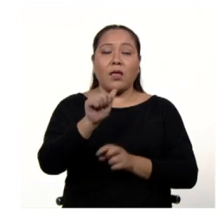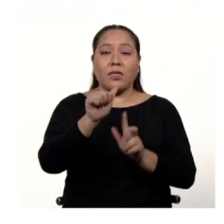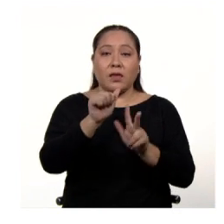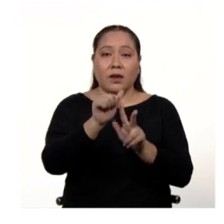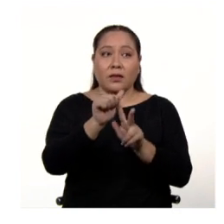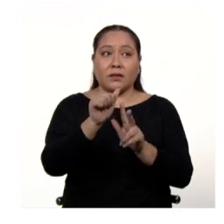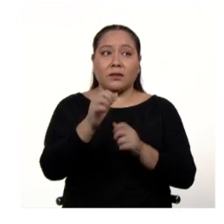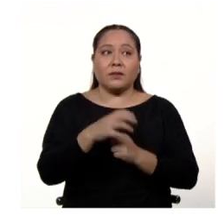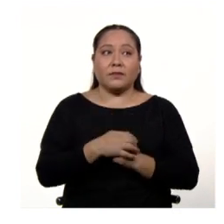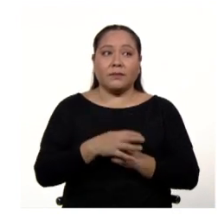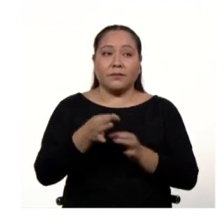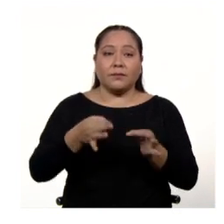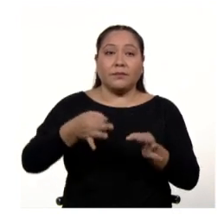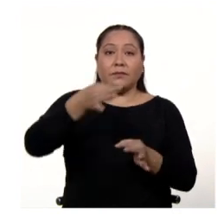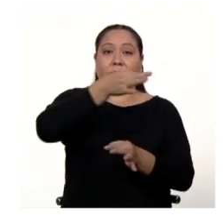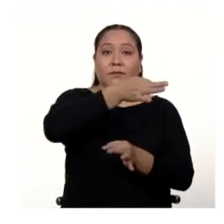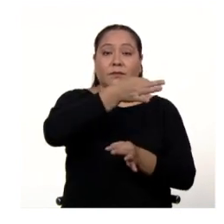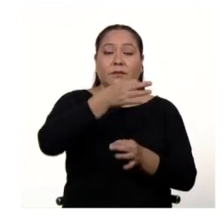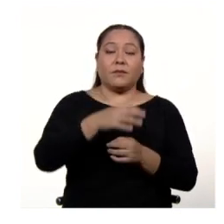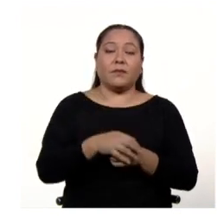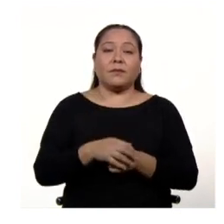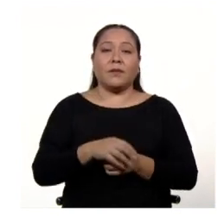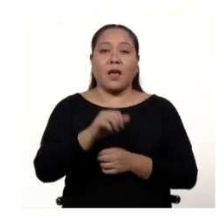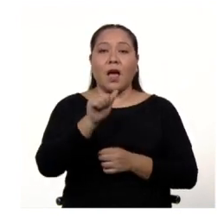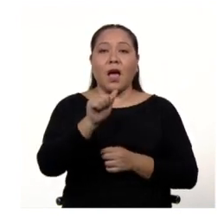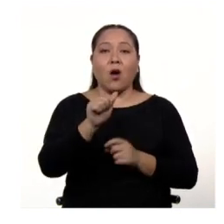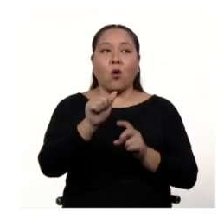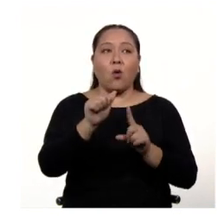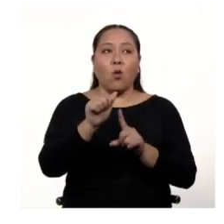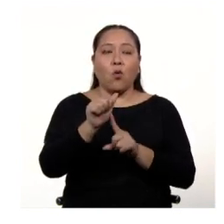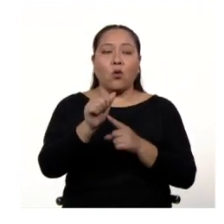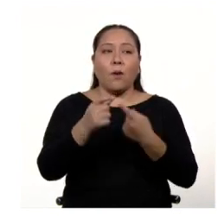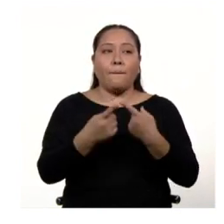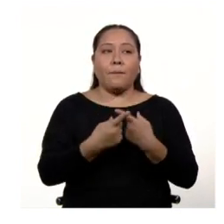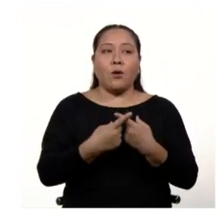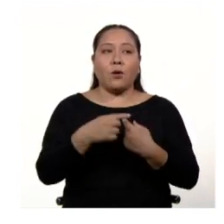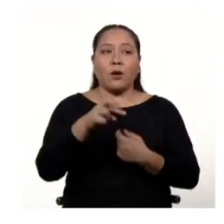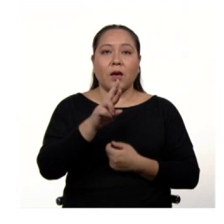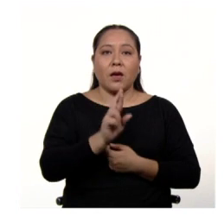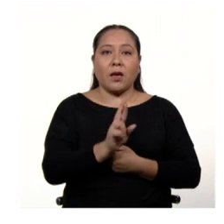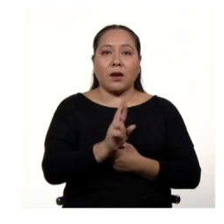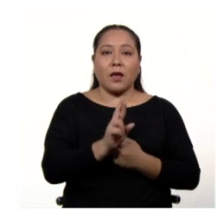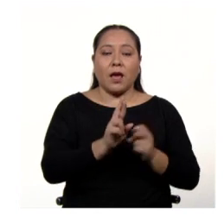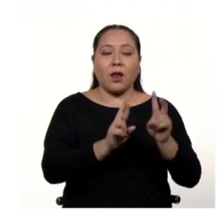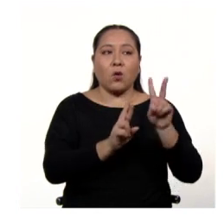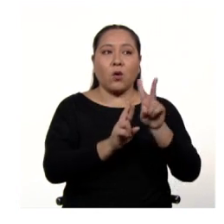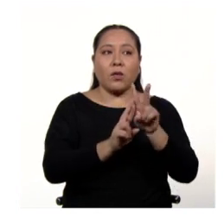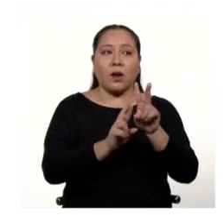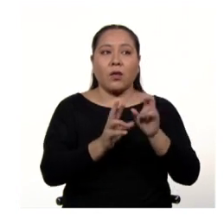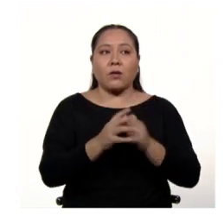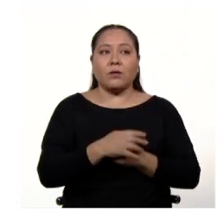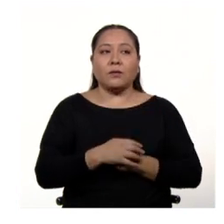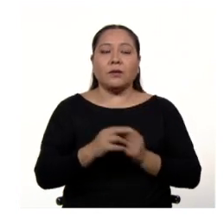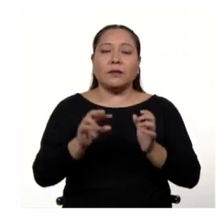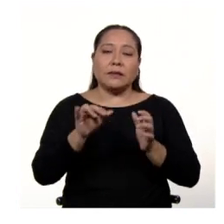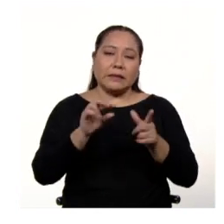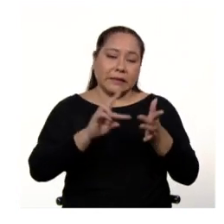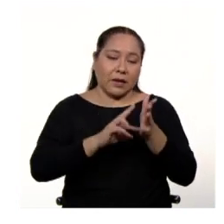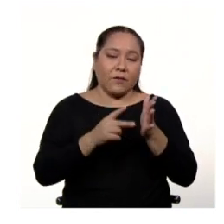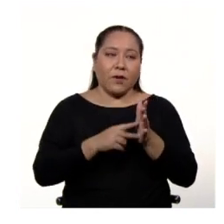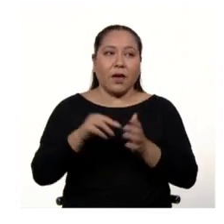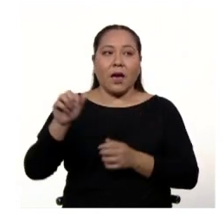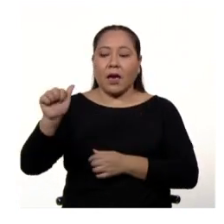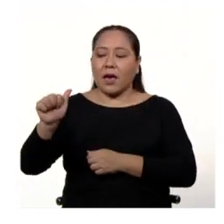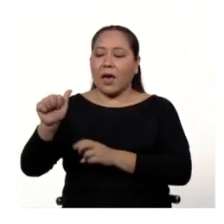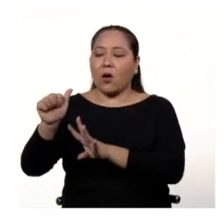sub 3 el valor de A sub 1 que multiplica a la razón R elevada al cuadrado, tendríamos que A